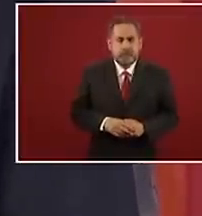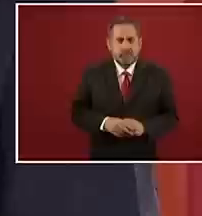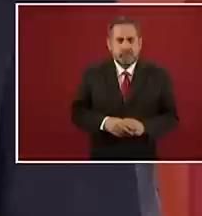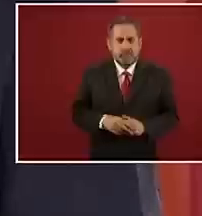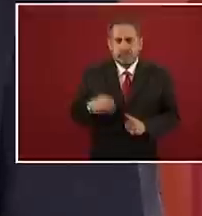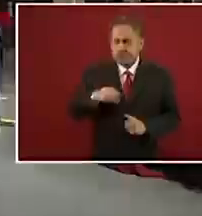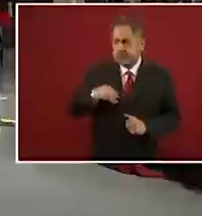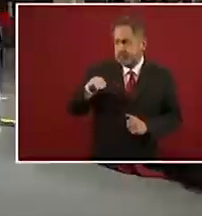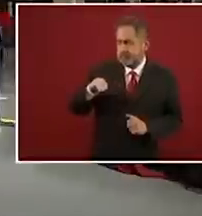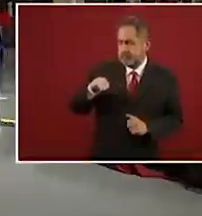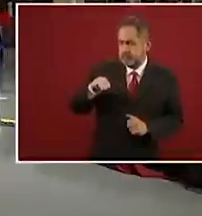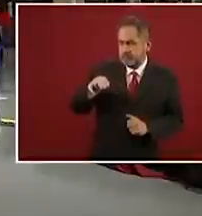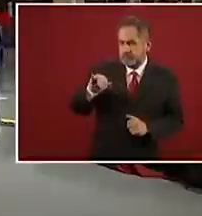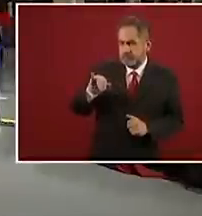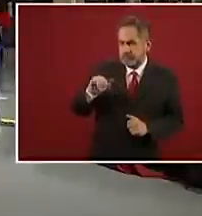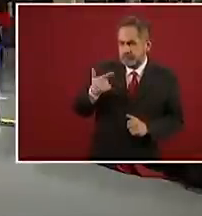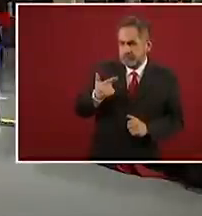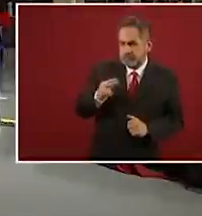Miguel,